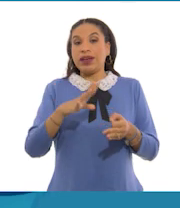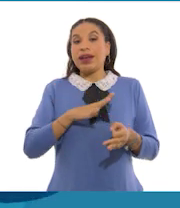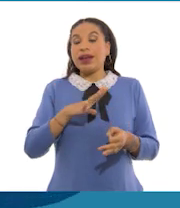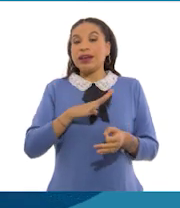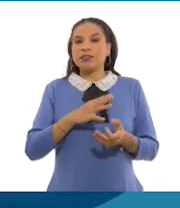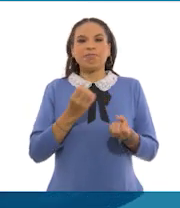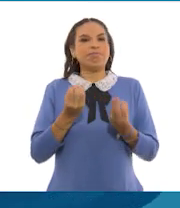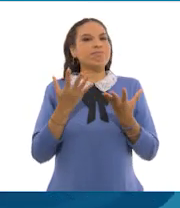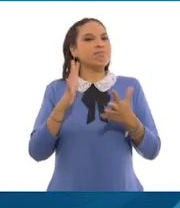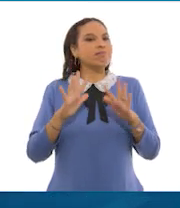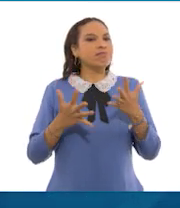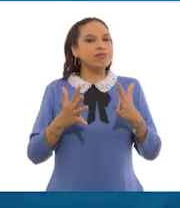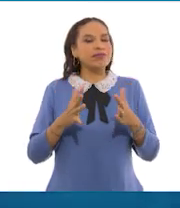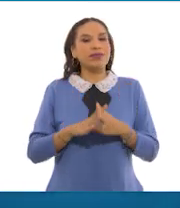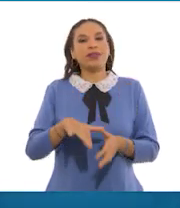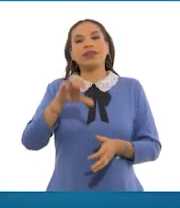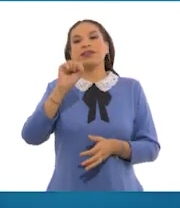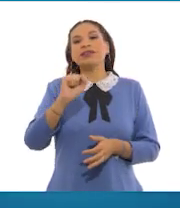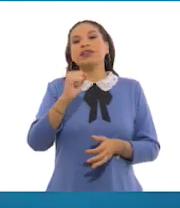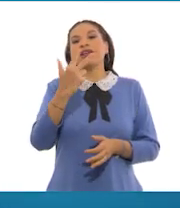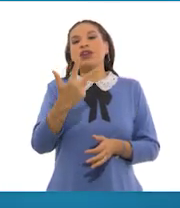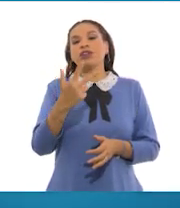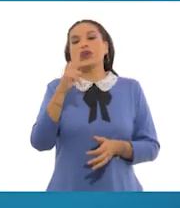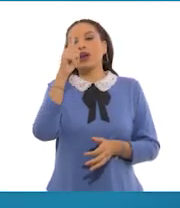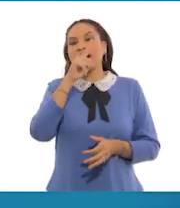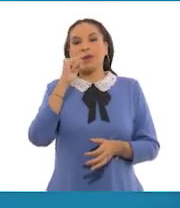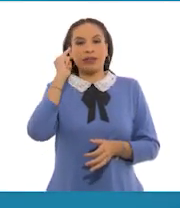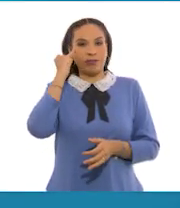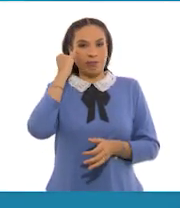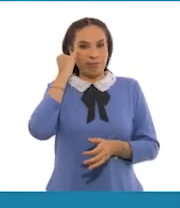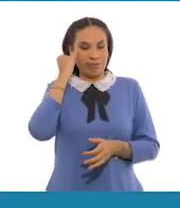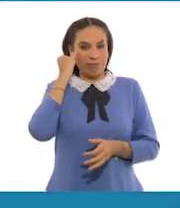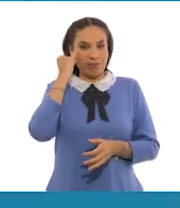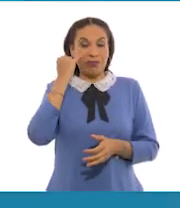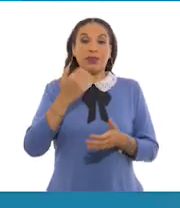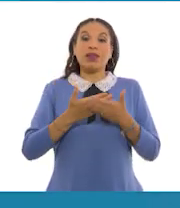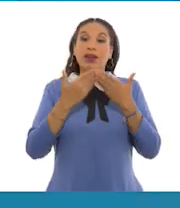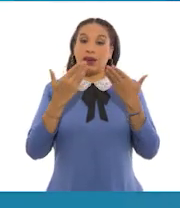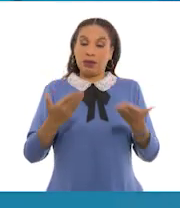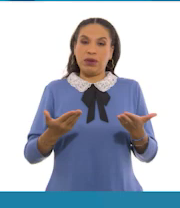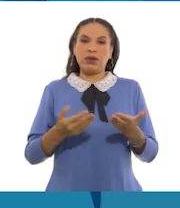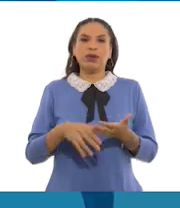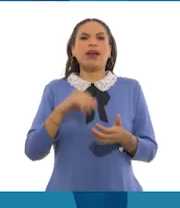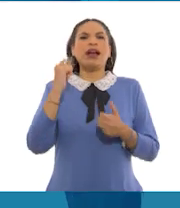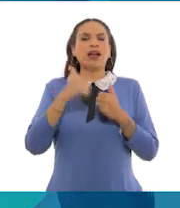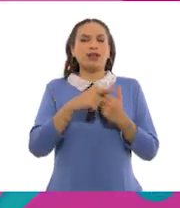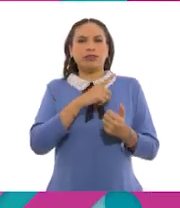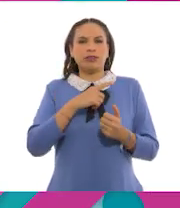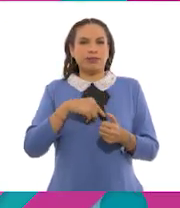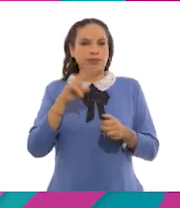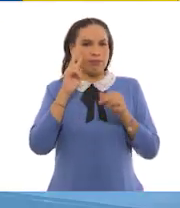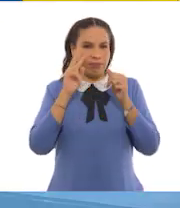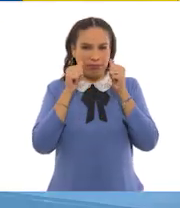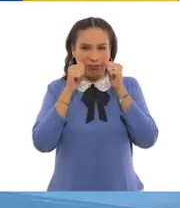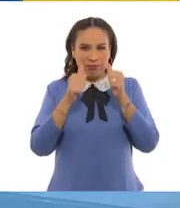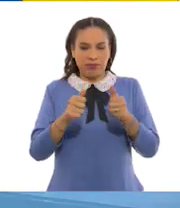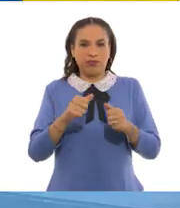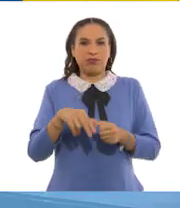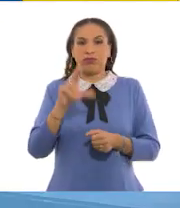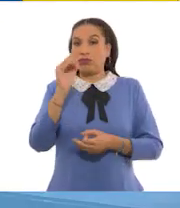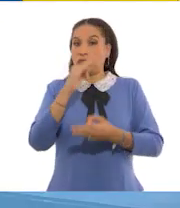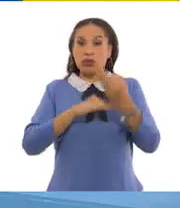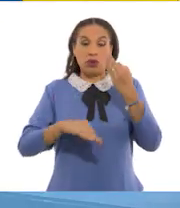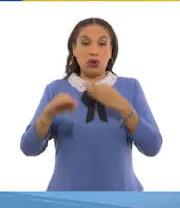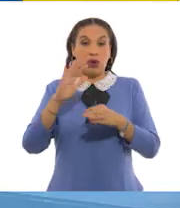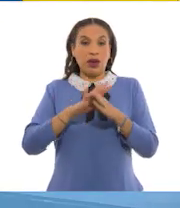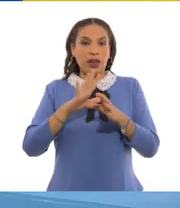existen aproximadamente 68 lenguas indígenas. Ahora bien, algo que debemos de tener en cuenta es que no todo lo